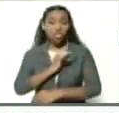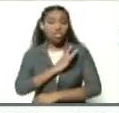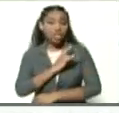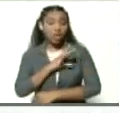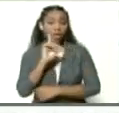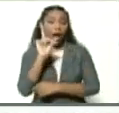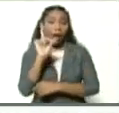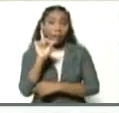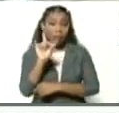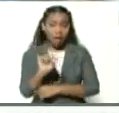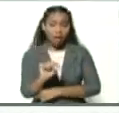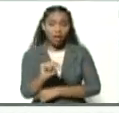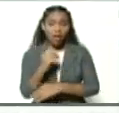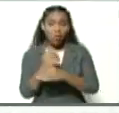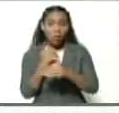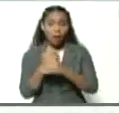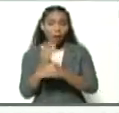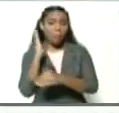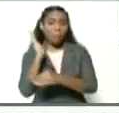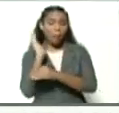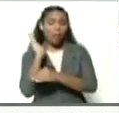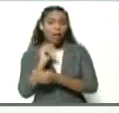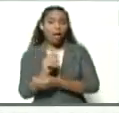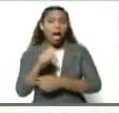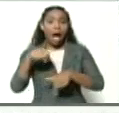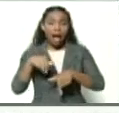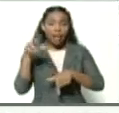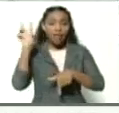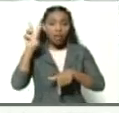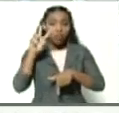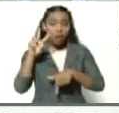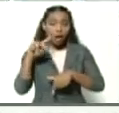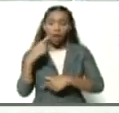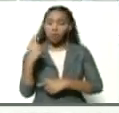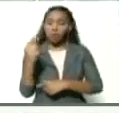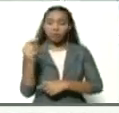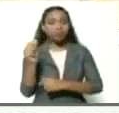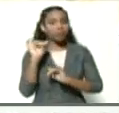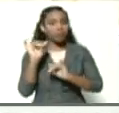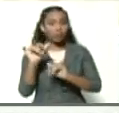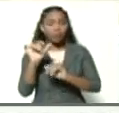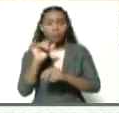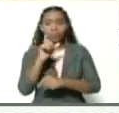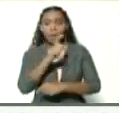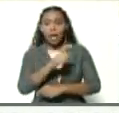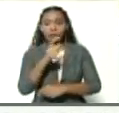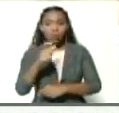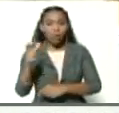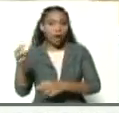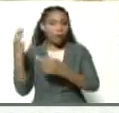toque de queda. En Venezuela es consciente, es